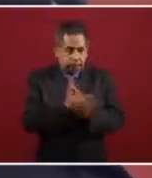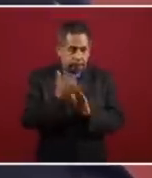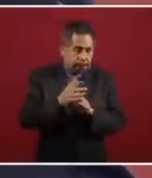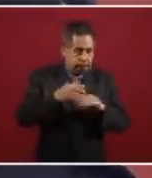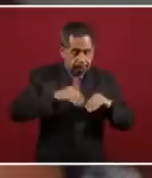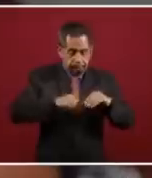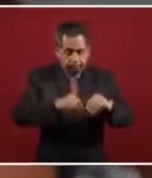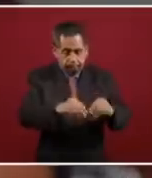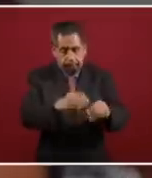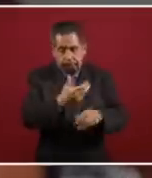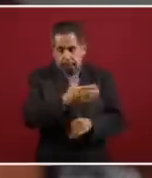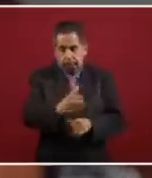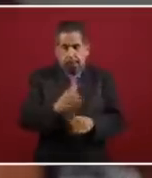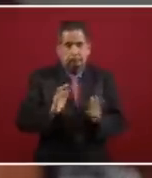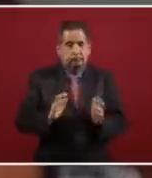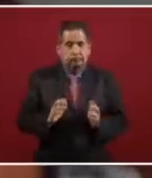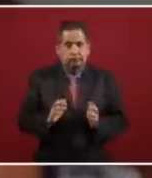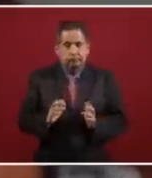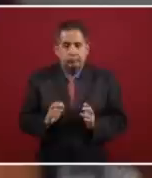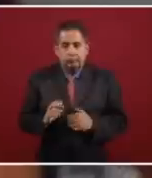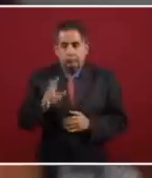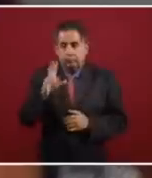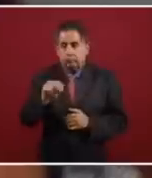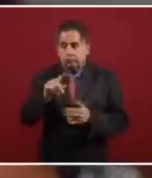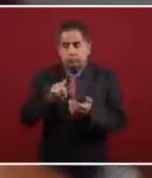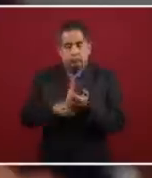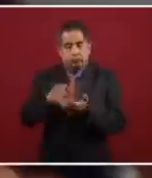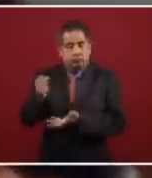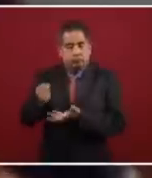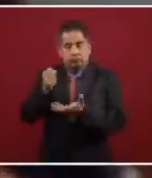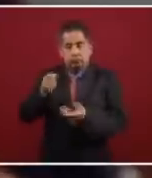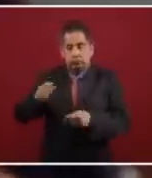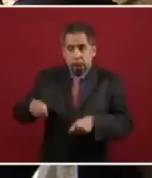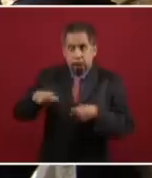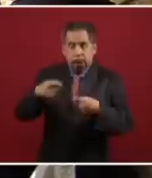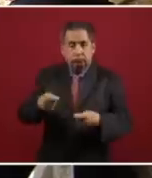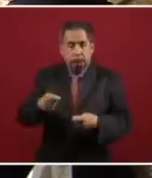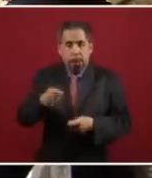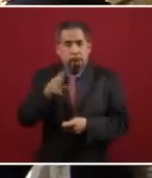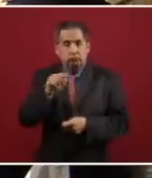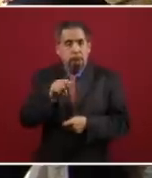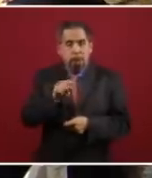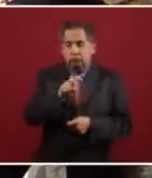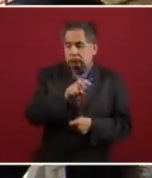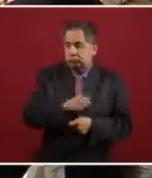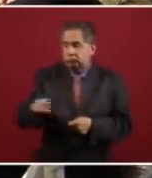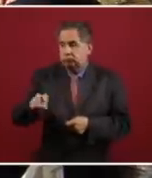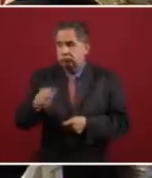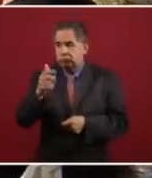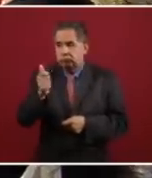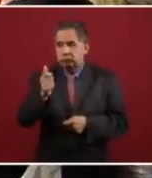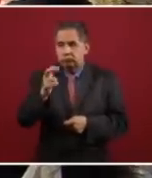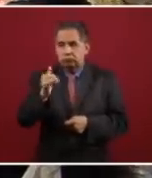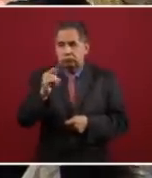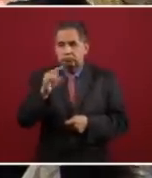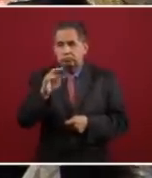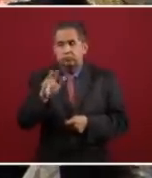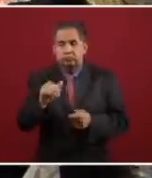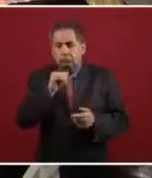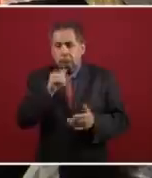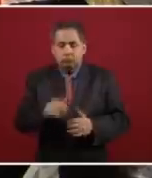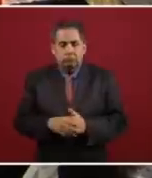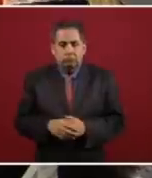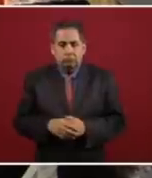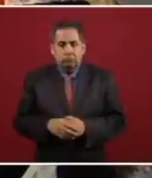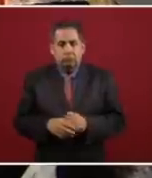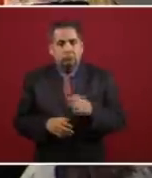campo, pero no está el presupuesto en agricultura. Bueno, ¿y políticas